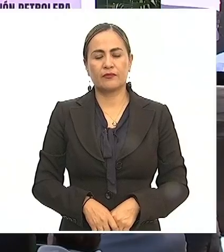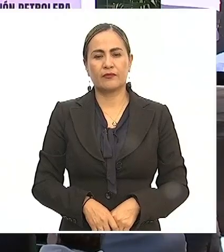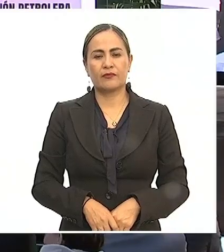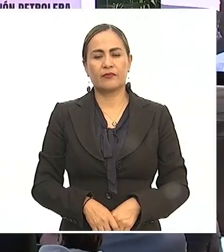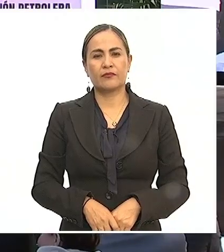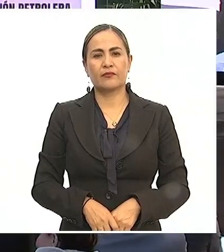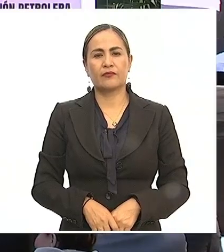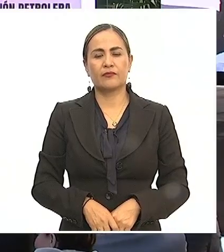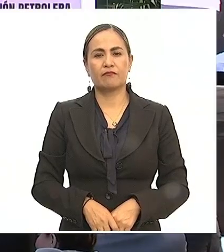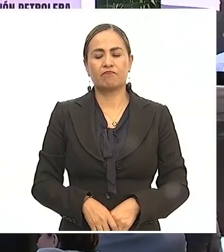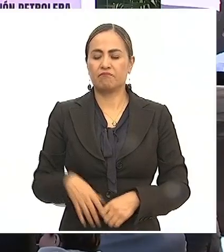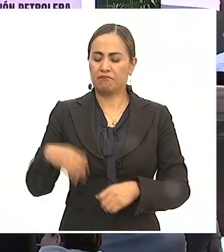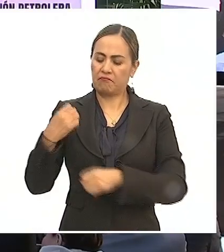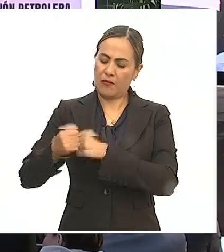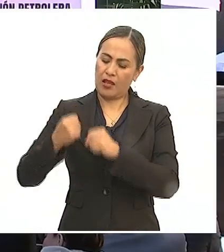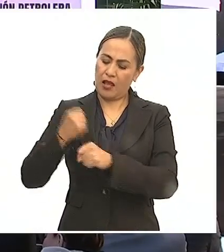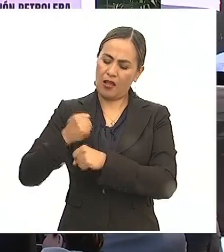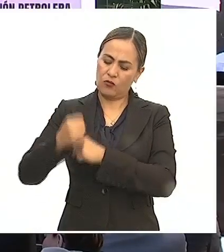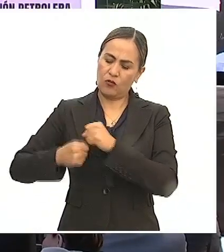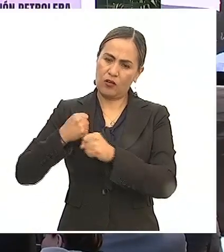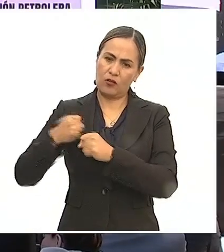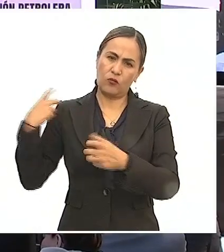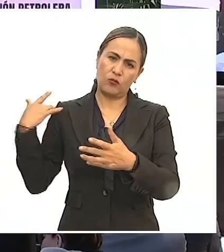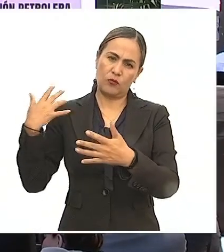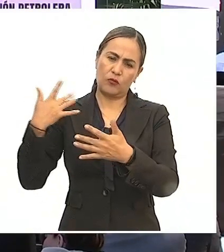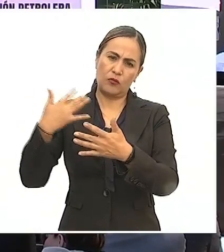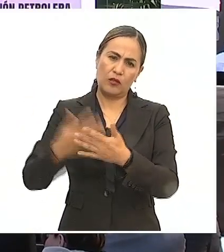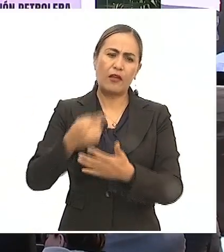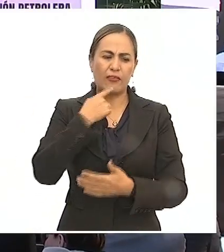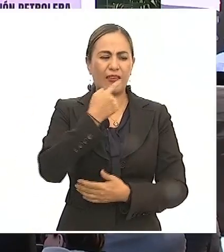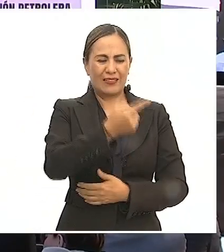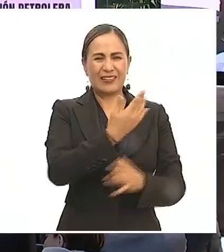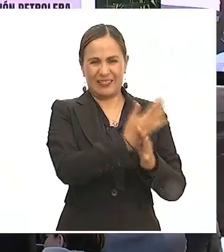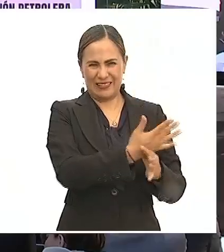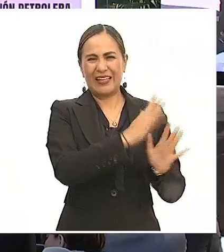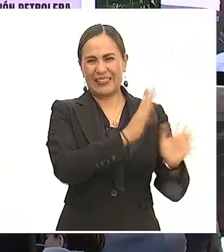En los últimos tiempos, como ya lo mencionó Octavio,